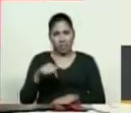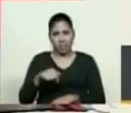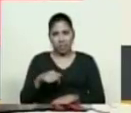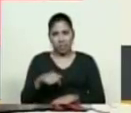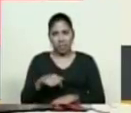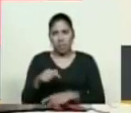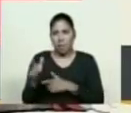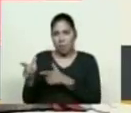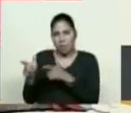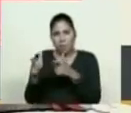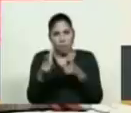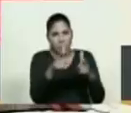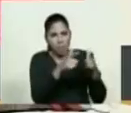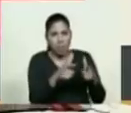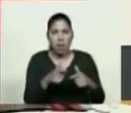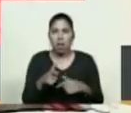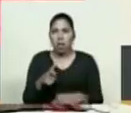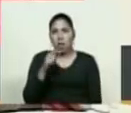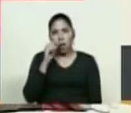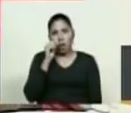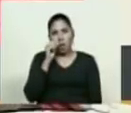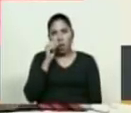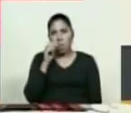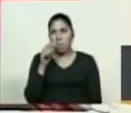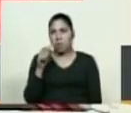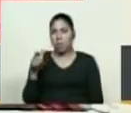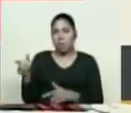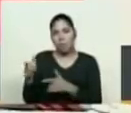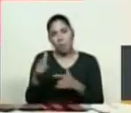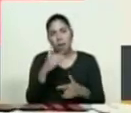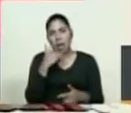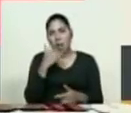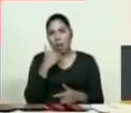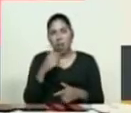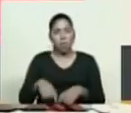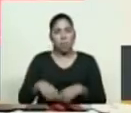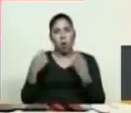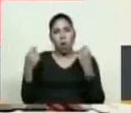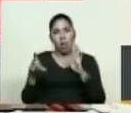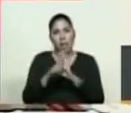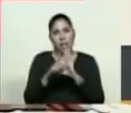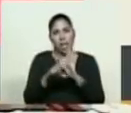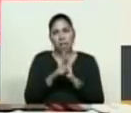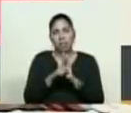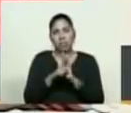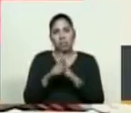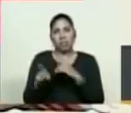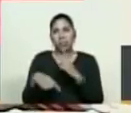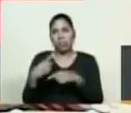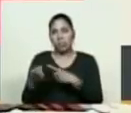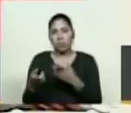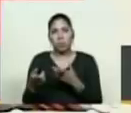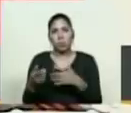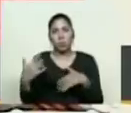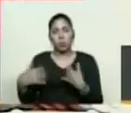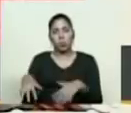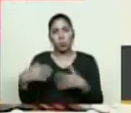mercenarios, contratistas, y tengan inmunidad de esa naturaleza. Normalmente ellos hacen eso cuando están cargados de